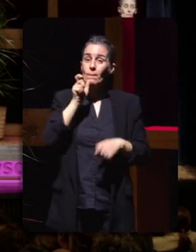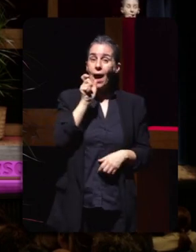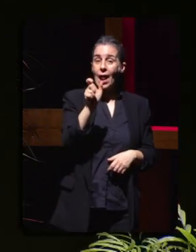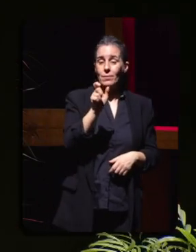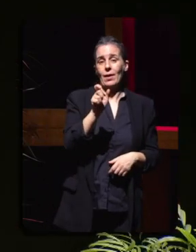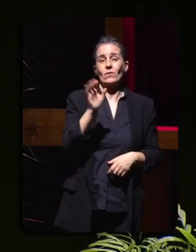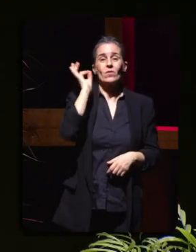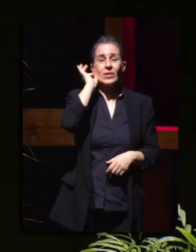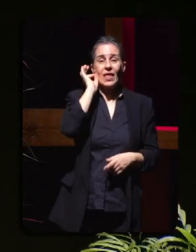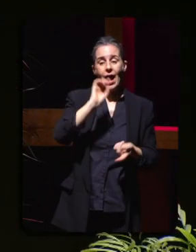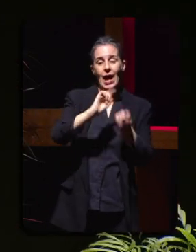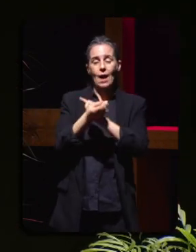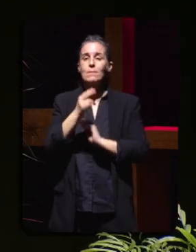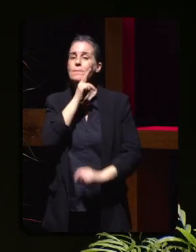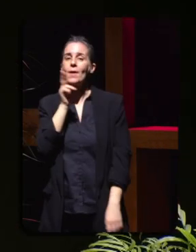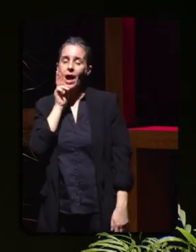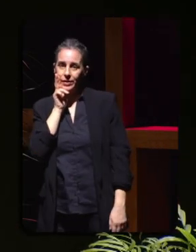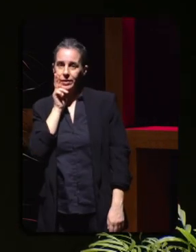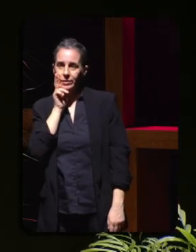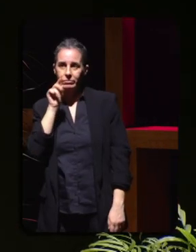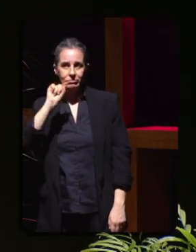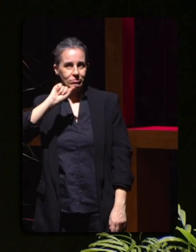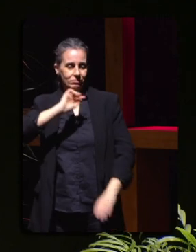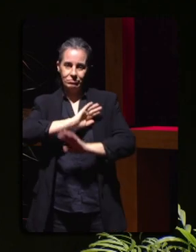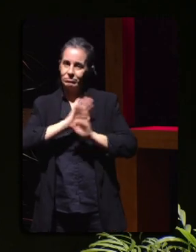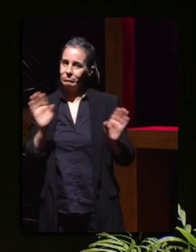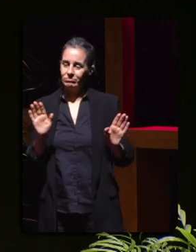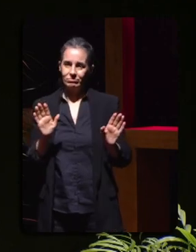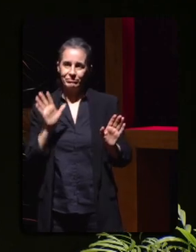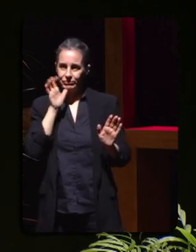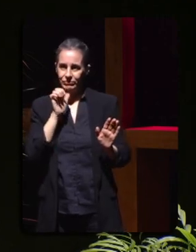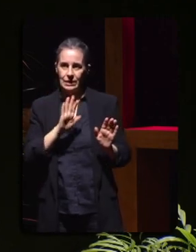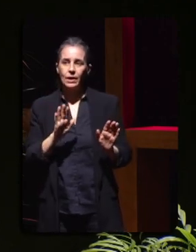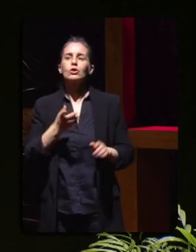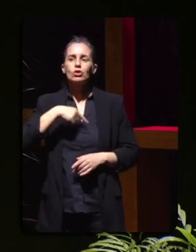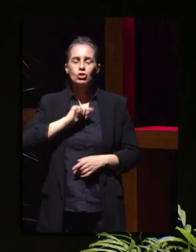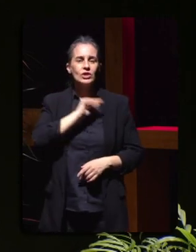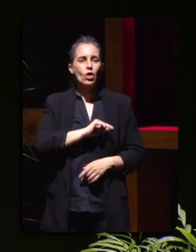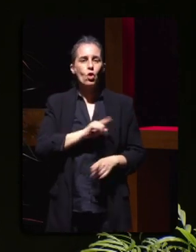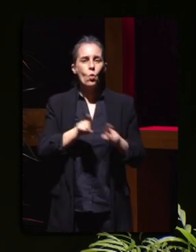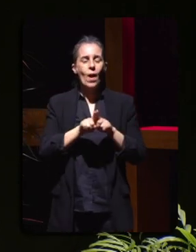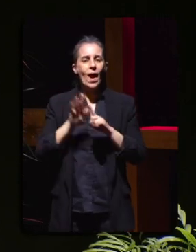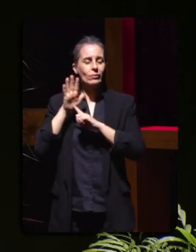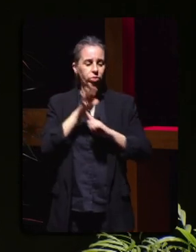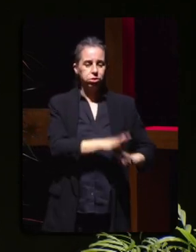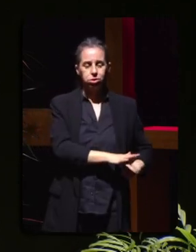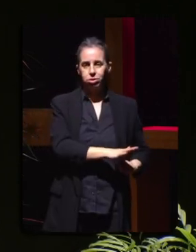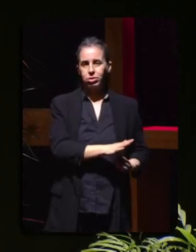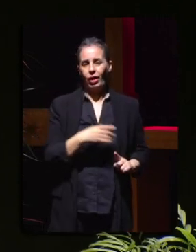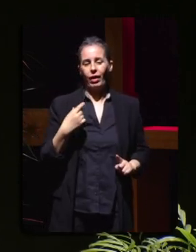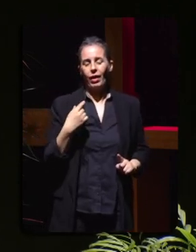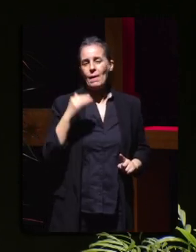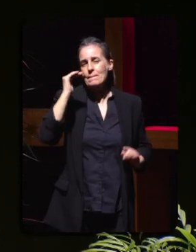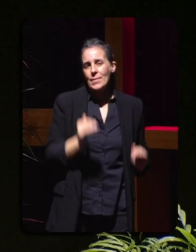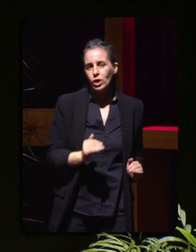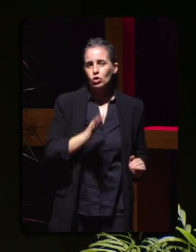una lo firma si hemos tenido sensación de inferioridad por ser madres siempre nos han dicho piensas